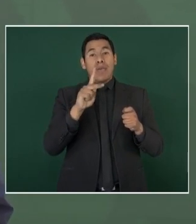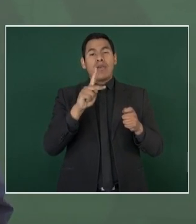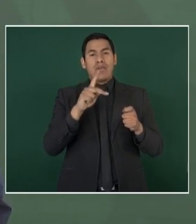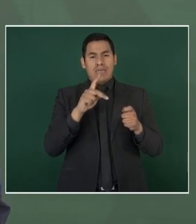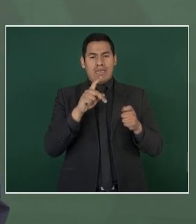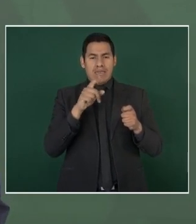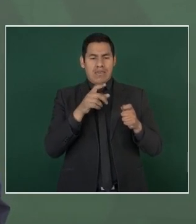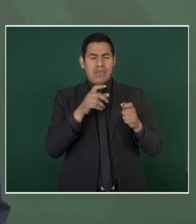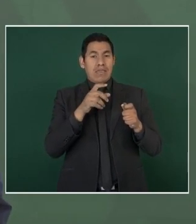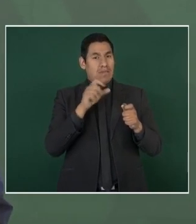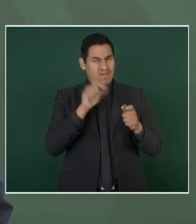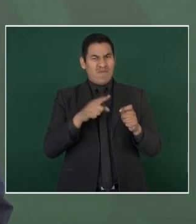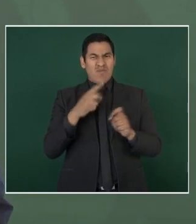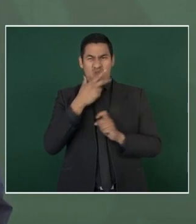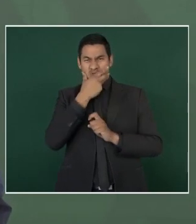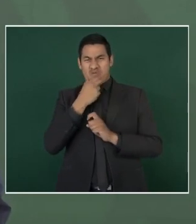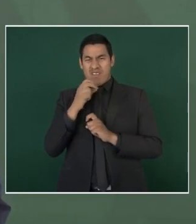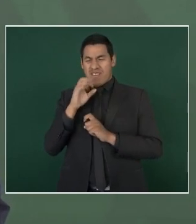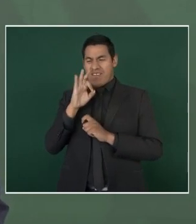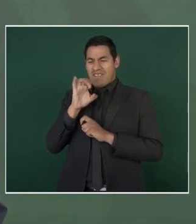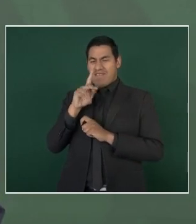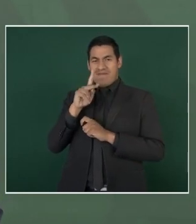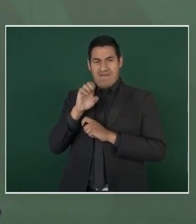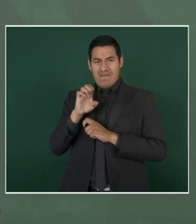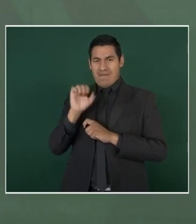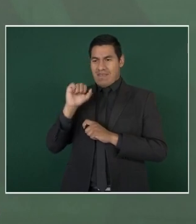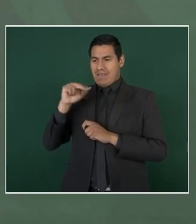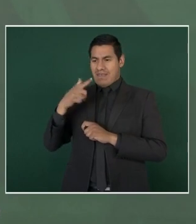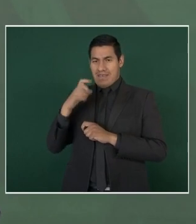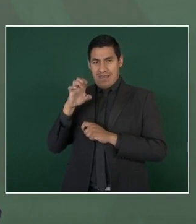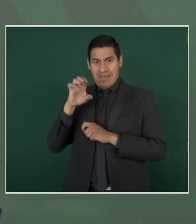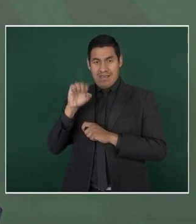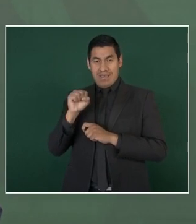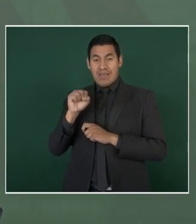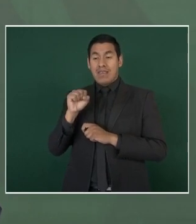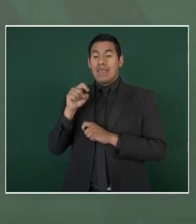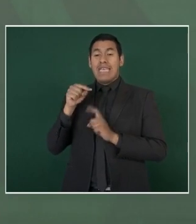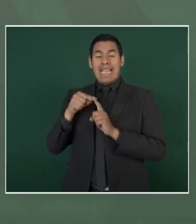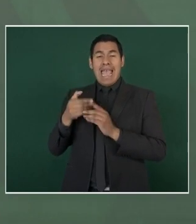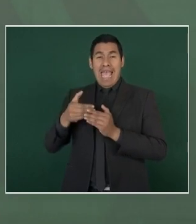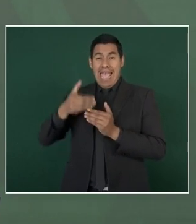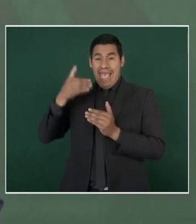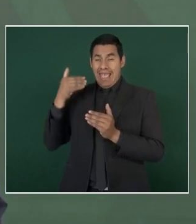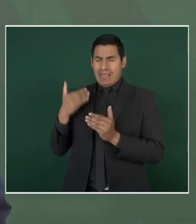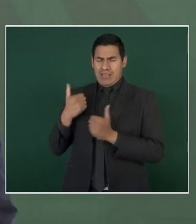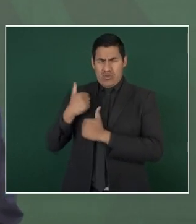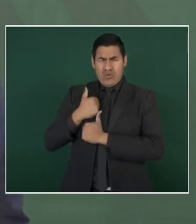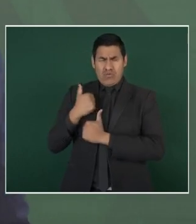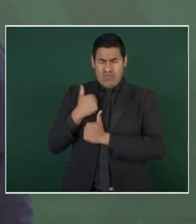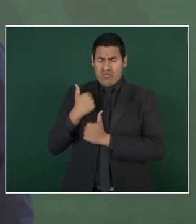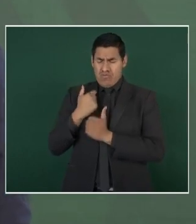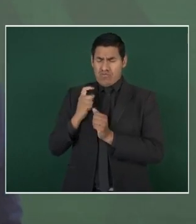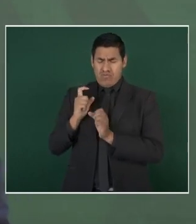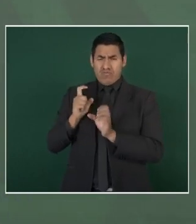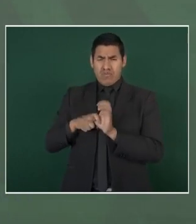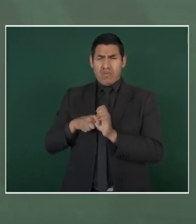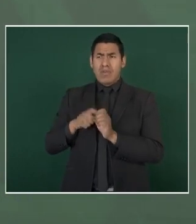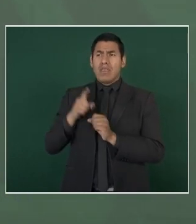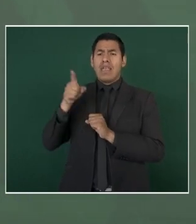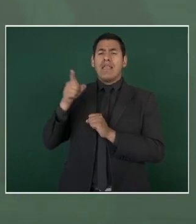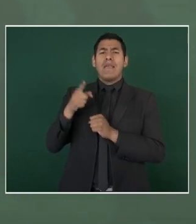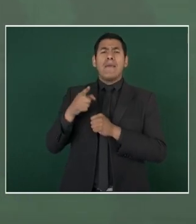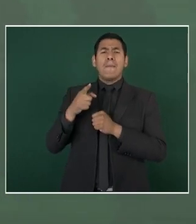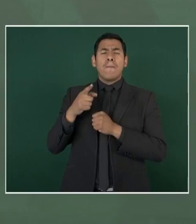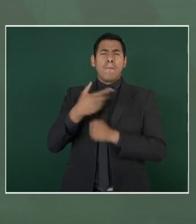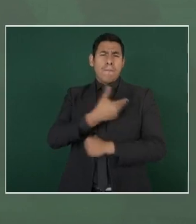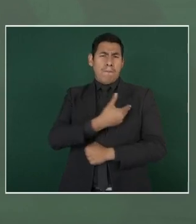perteneciendo al ejército, cuando lo envían con el presidente interino de